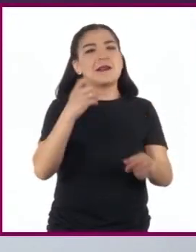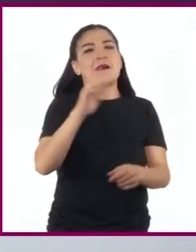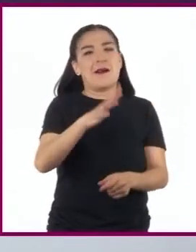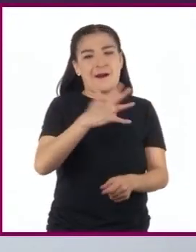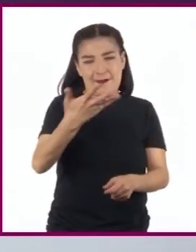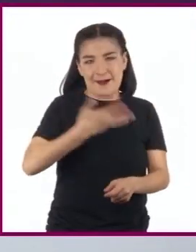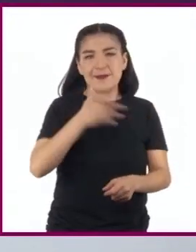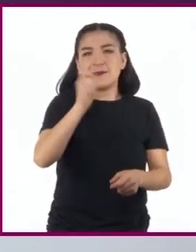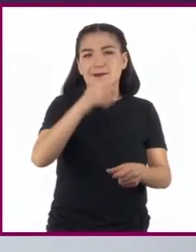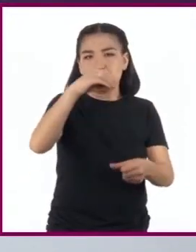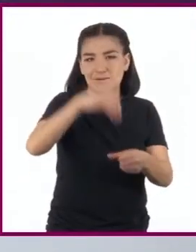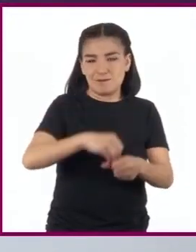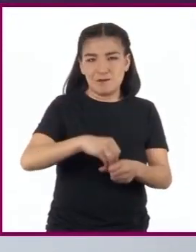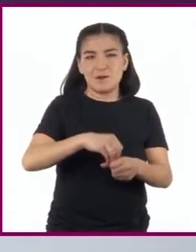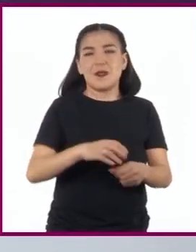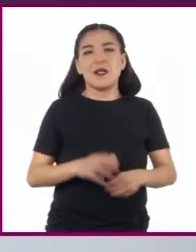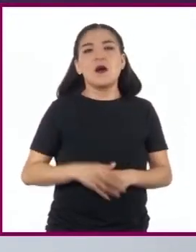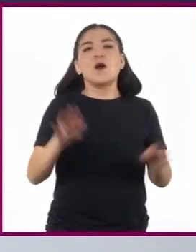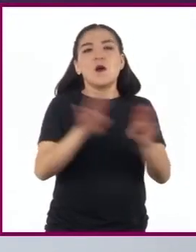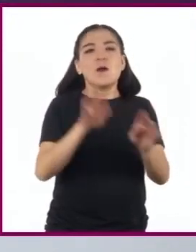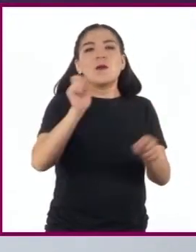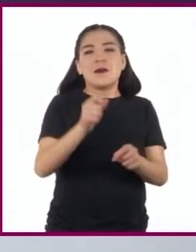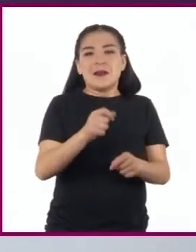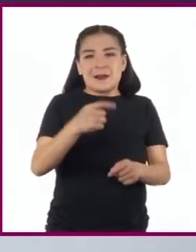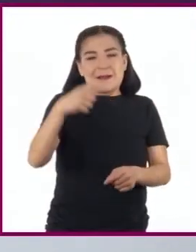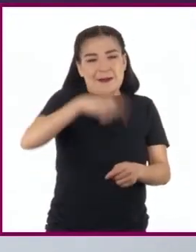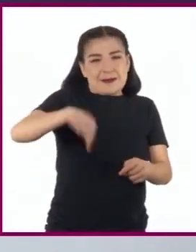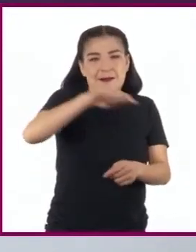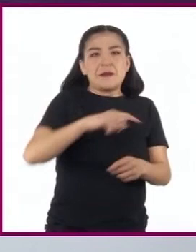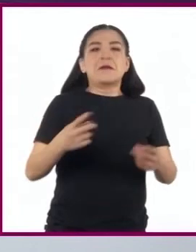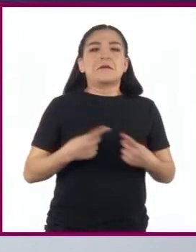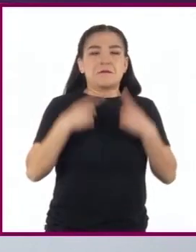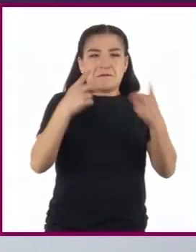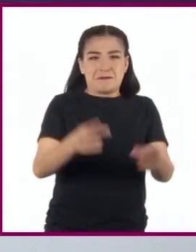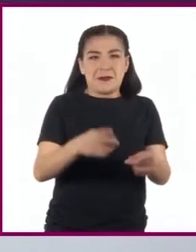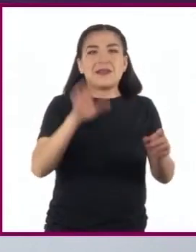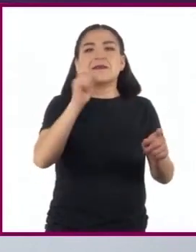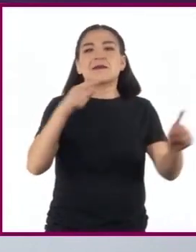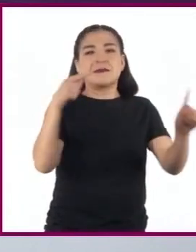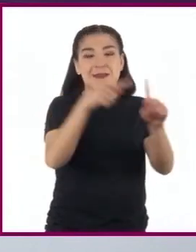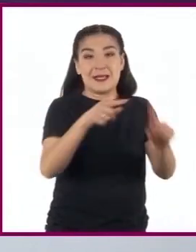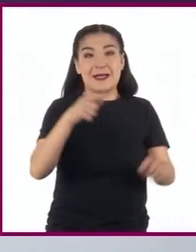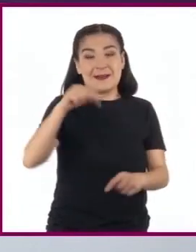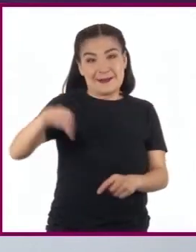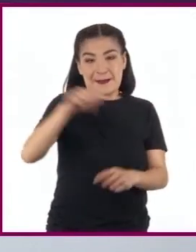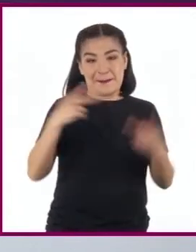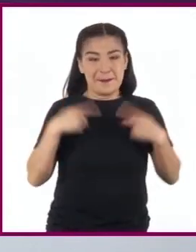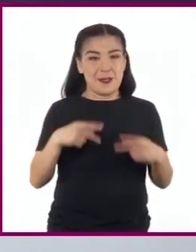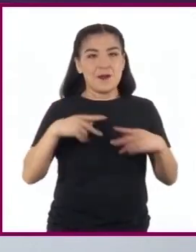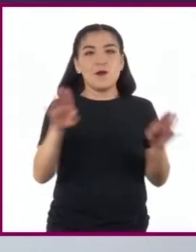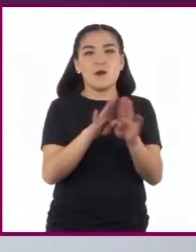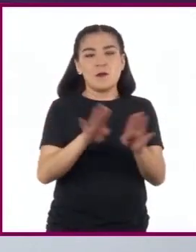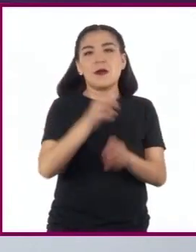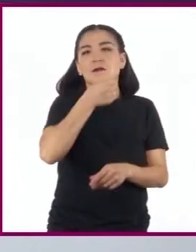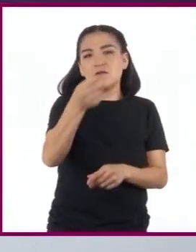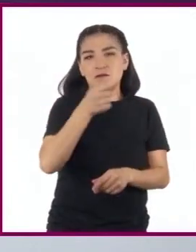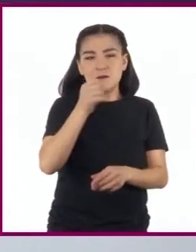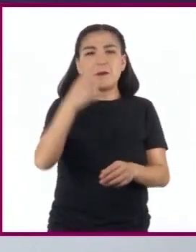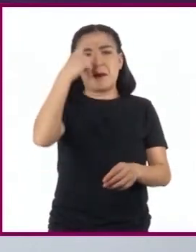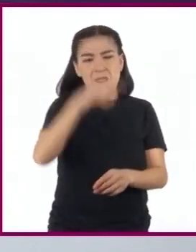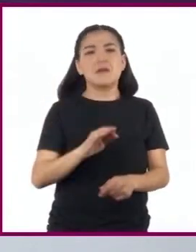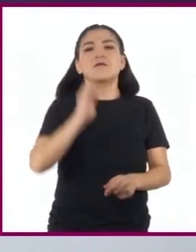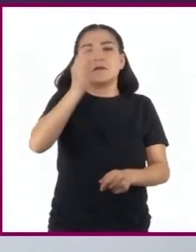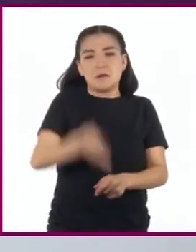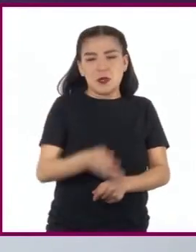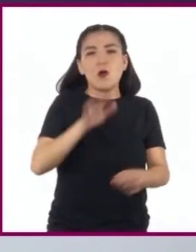confidencialidad. Fuentes de atribución directa, donde el periodista tiene autorización para nombrar